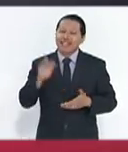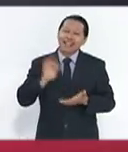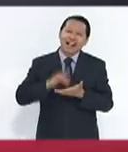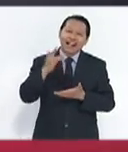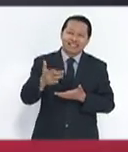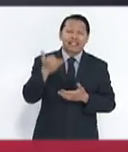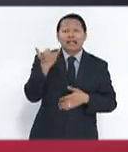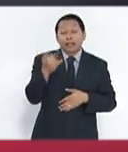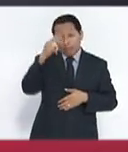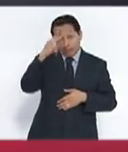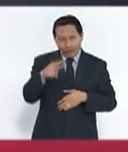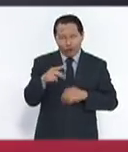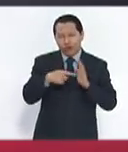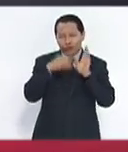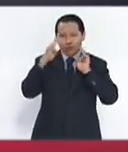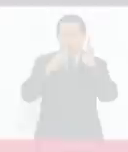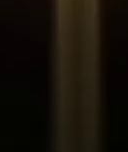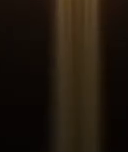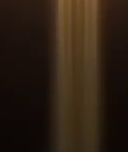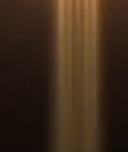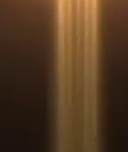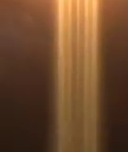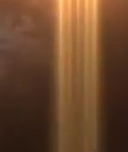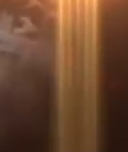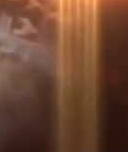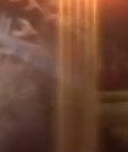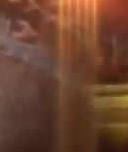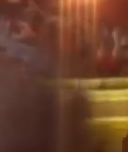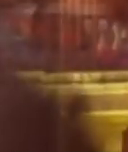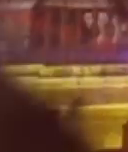Gracias, y México es tu museo.